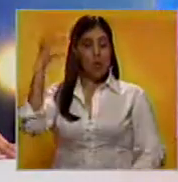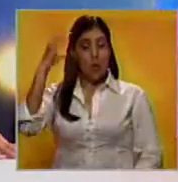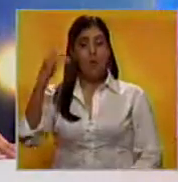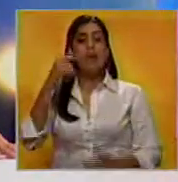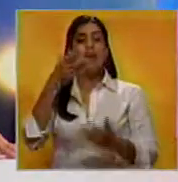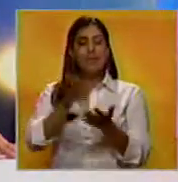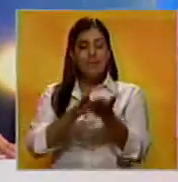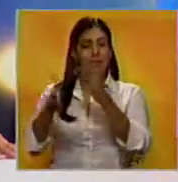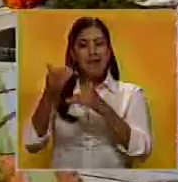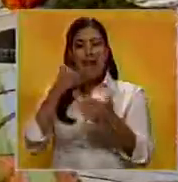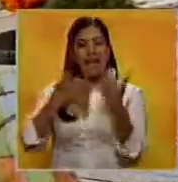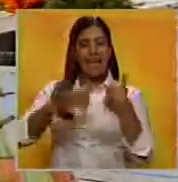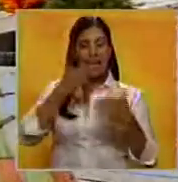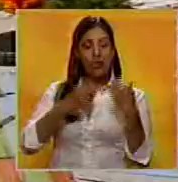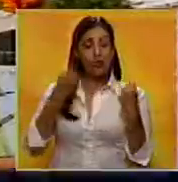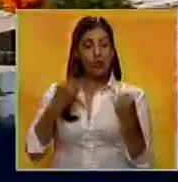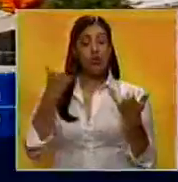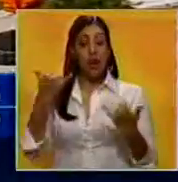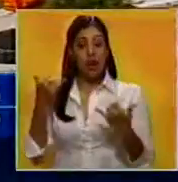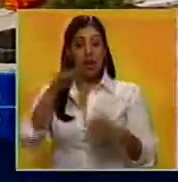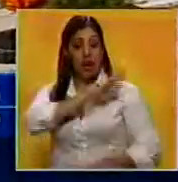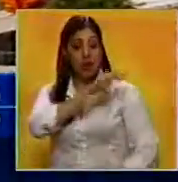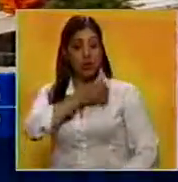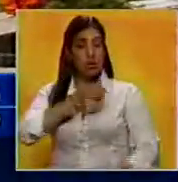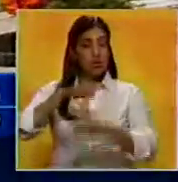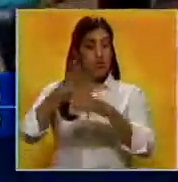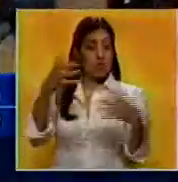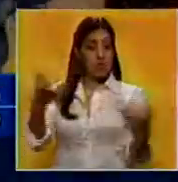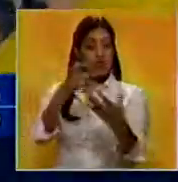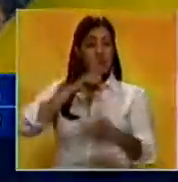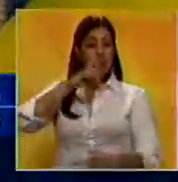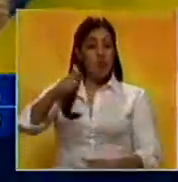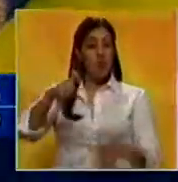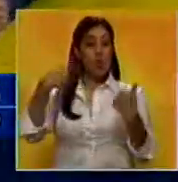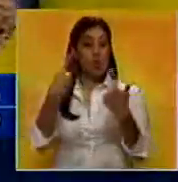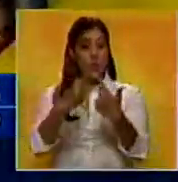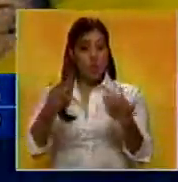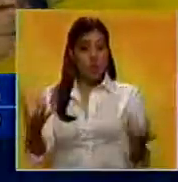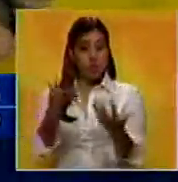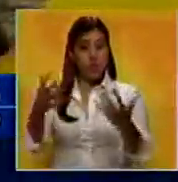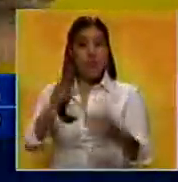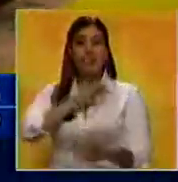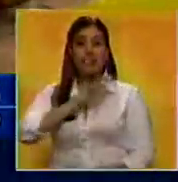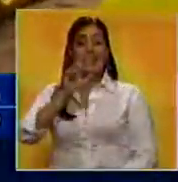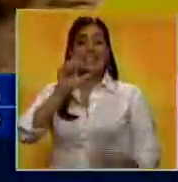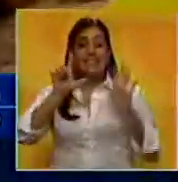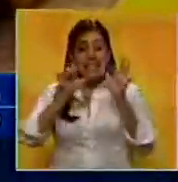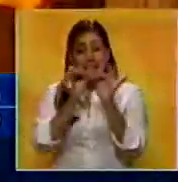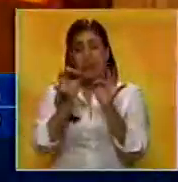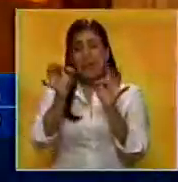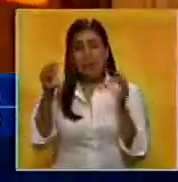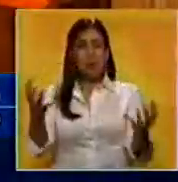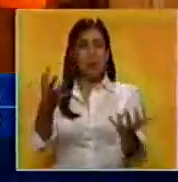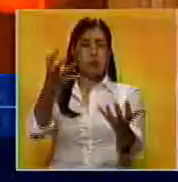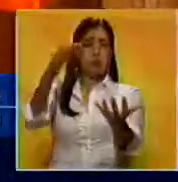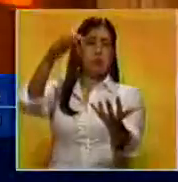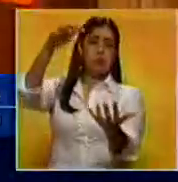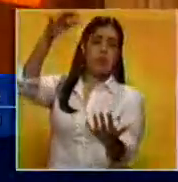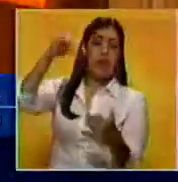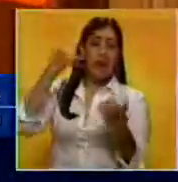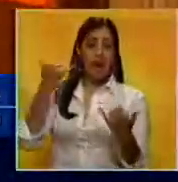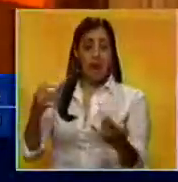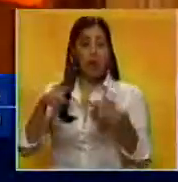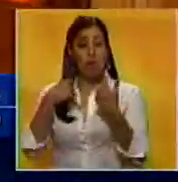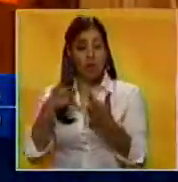saldo de varios heridos. Las autoridades denuncian criminalidad en el origen de las llamas, que superaron los 7 metros de altura. La situación